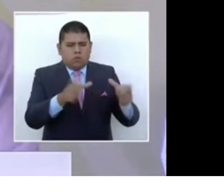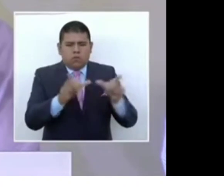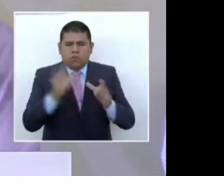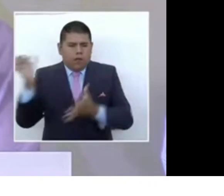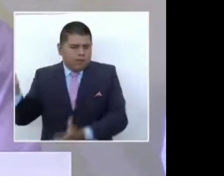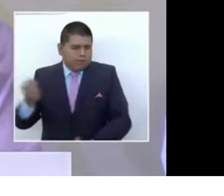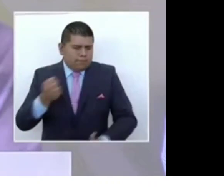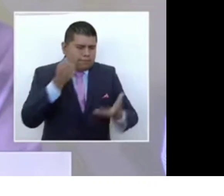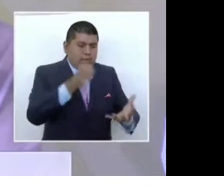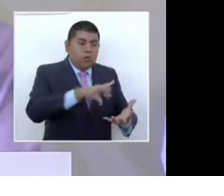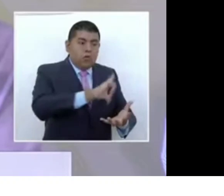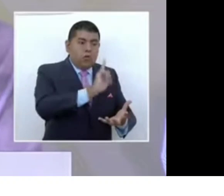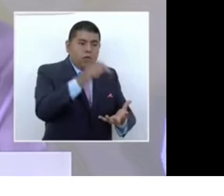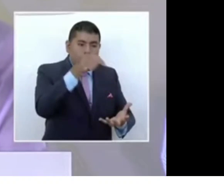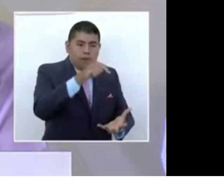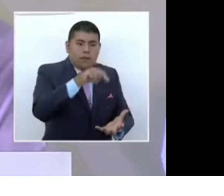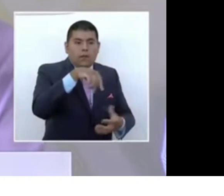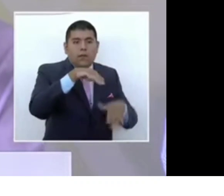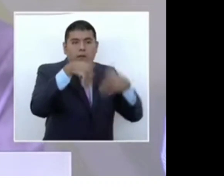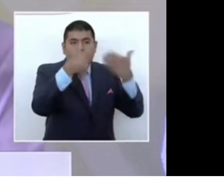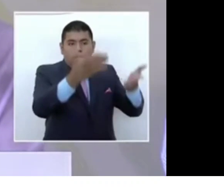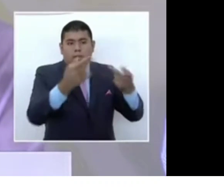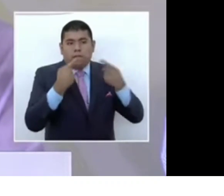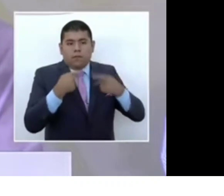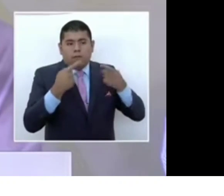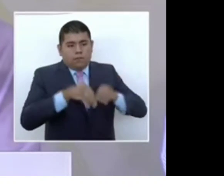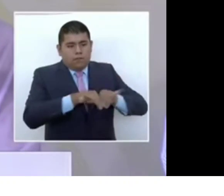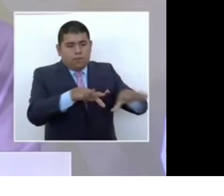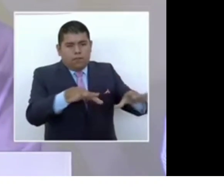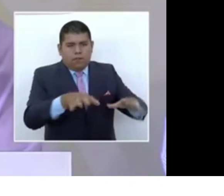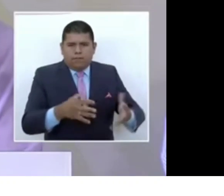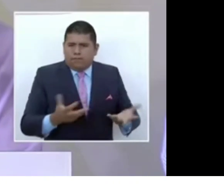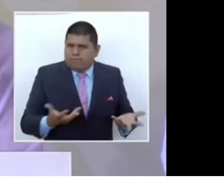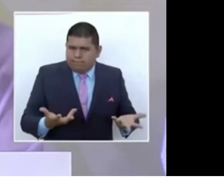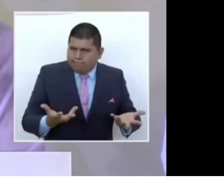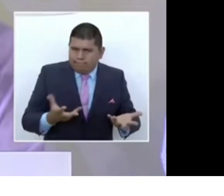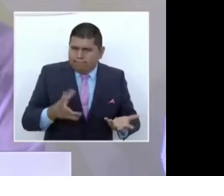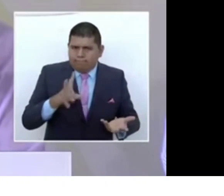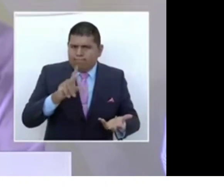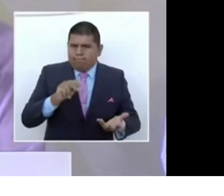organizaciones sociales o de la llamada sociedad civil,